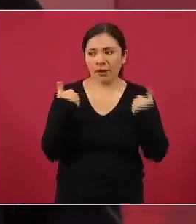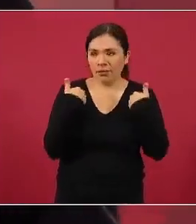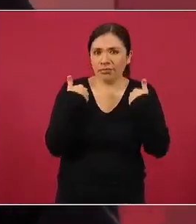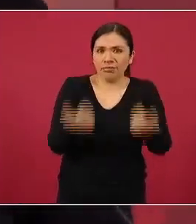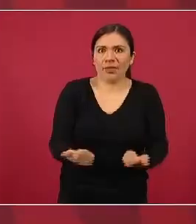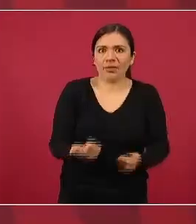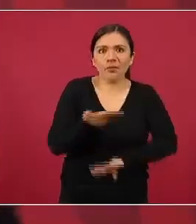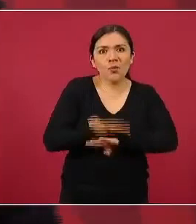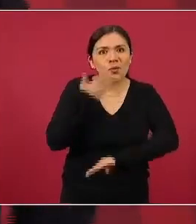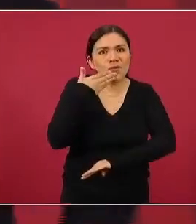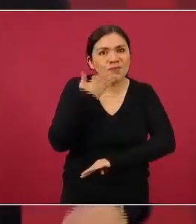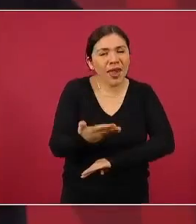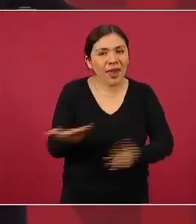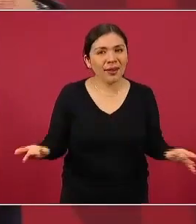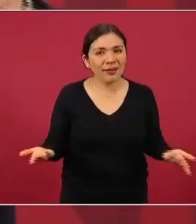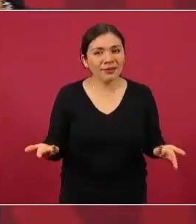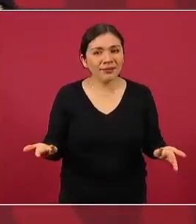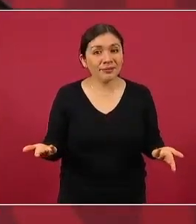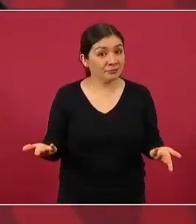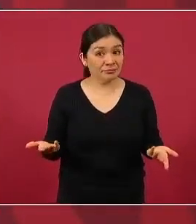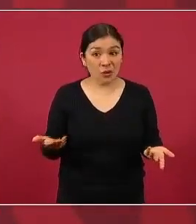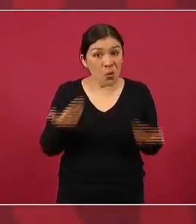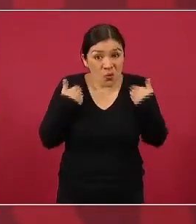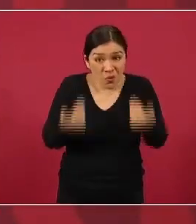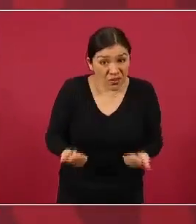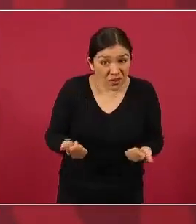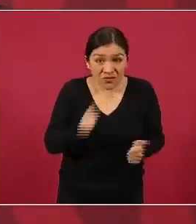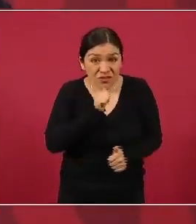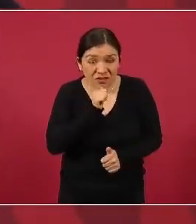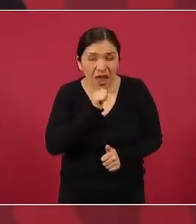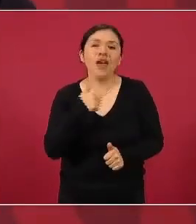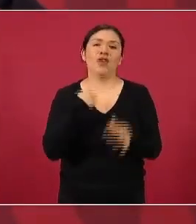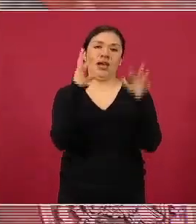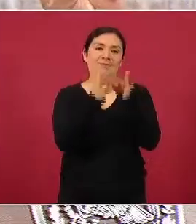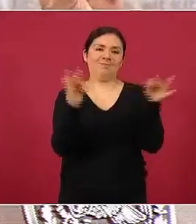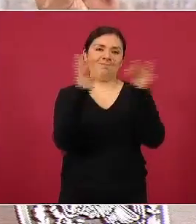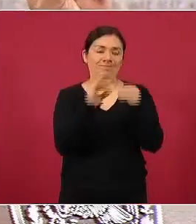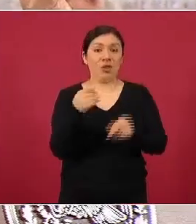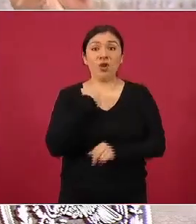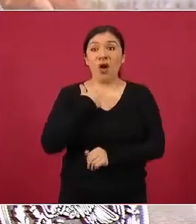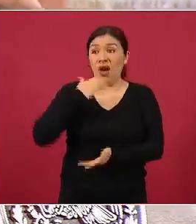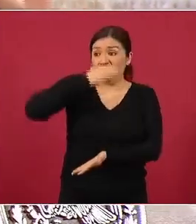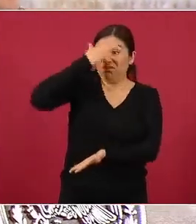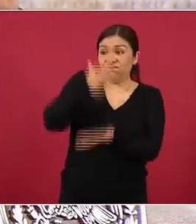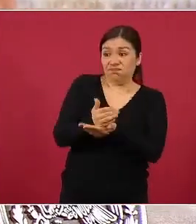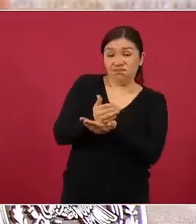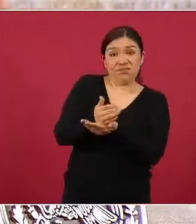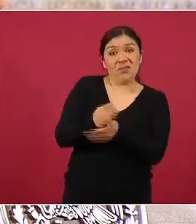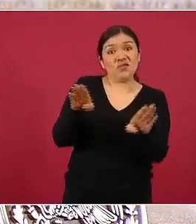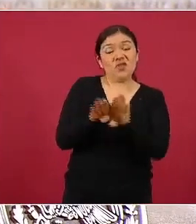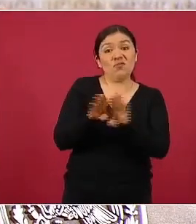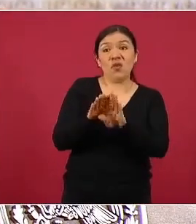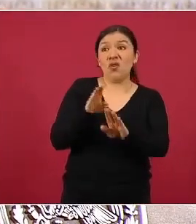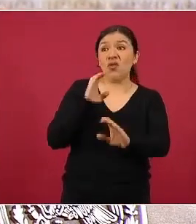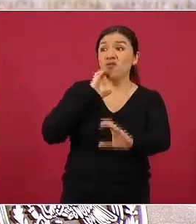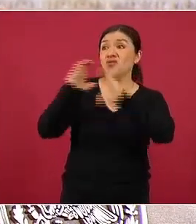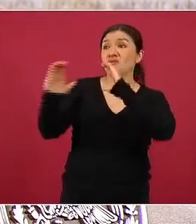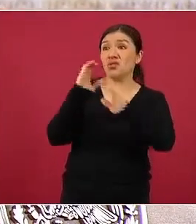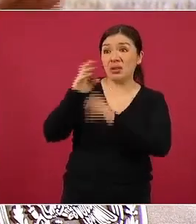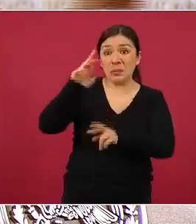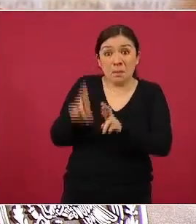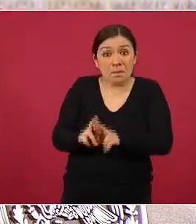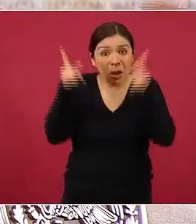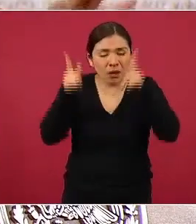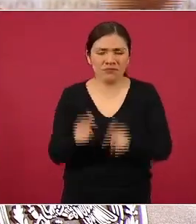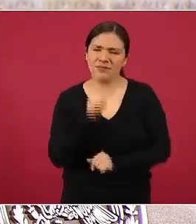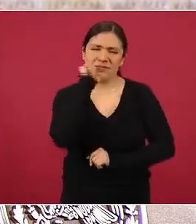bien, y si no, ya lo estoy explicando. No es ruptura de relaciones